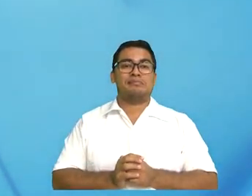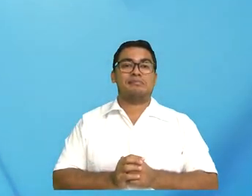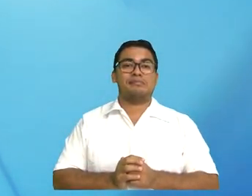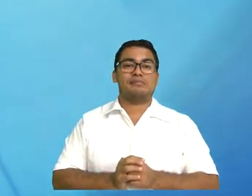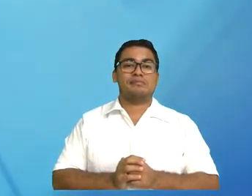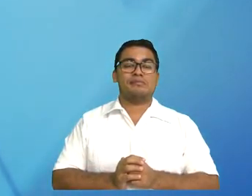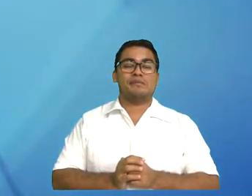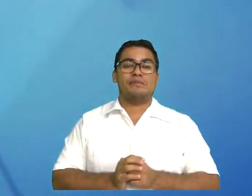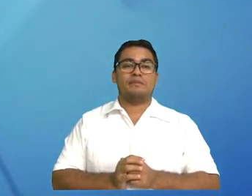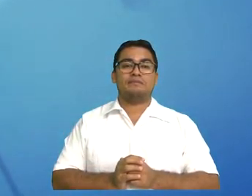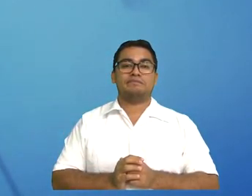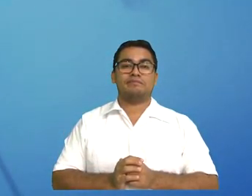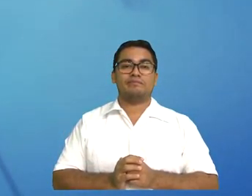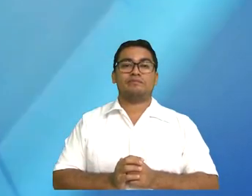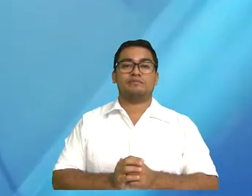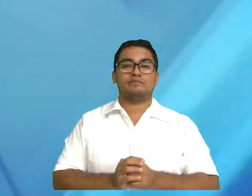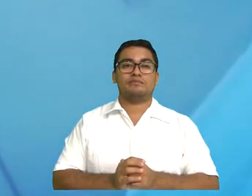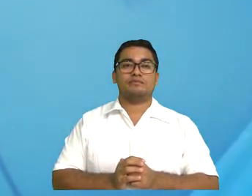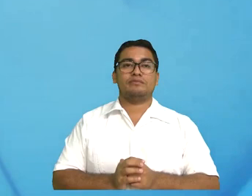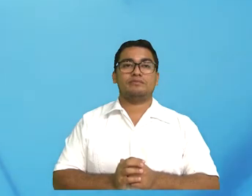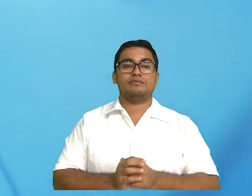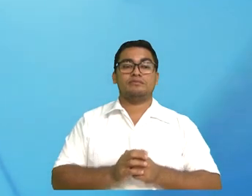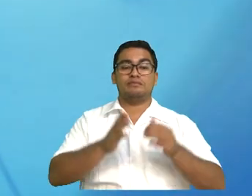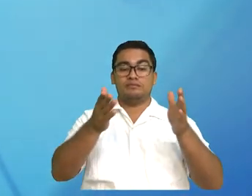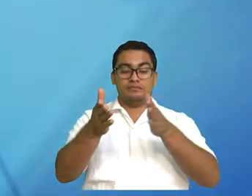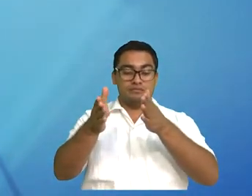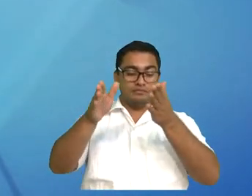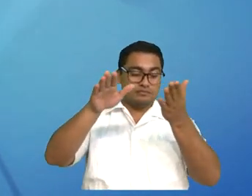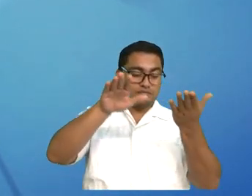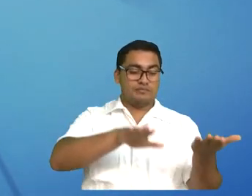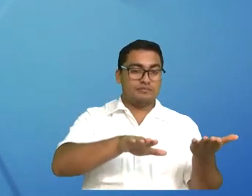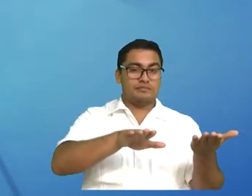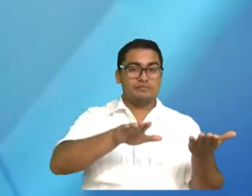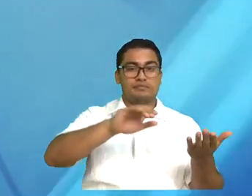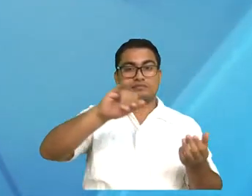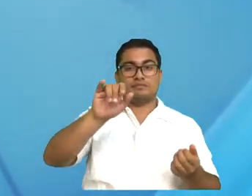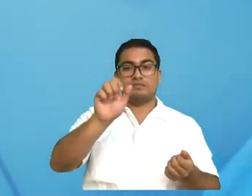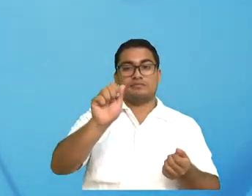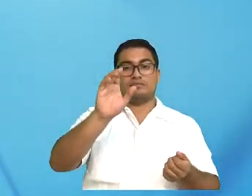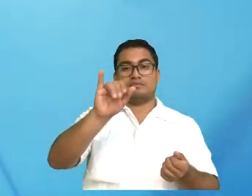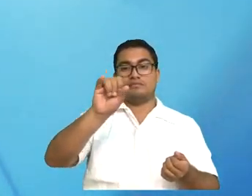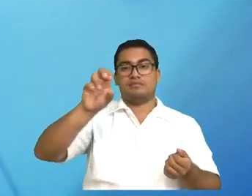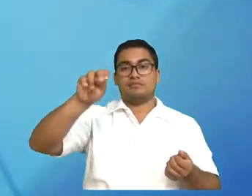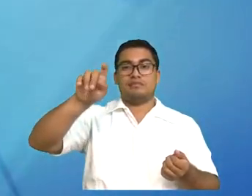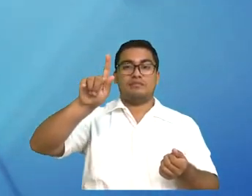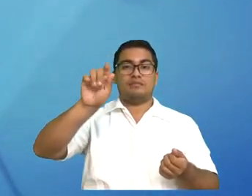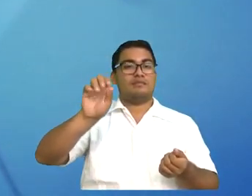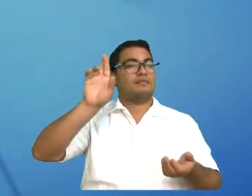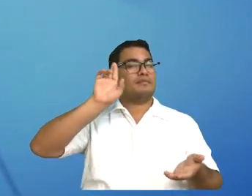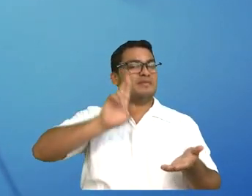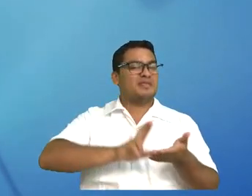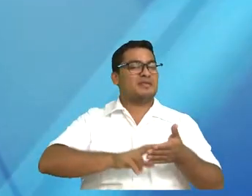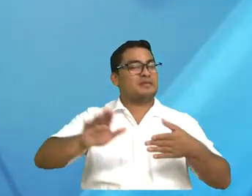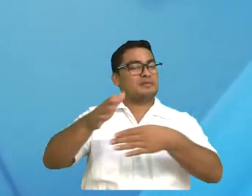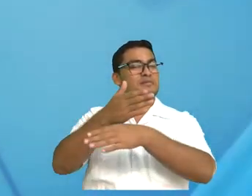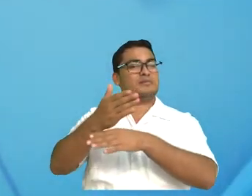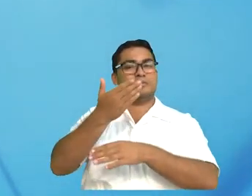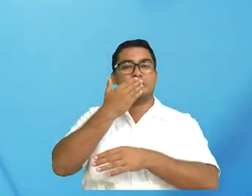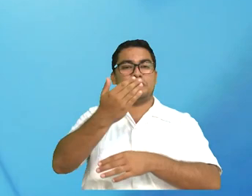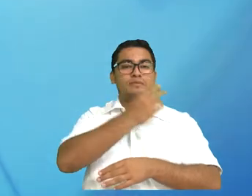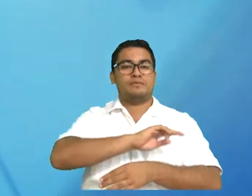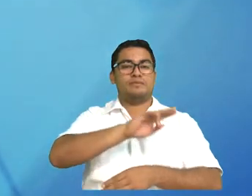consignar su viaje a la vida eterna, consignamos también todas las virtudes y cualidades de un